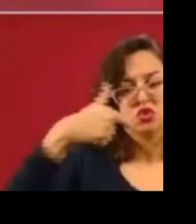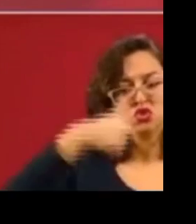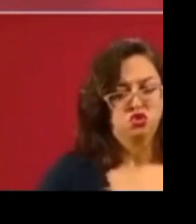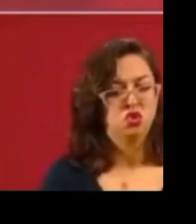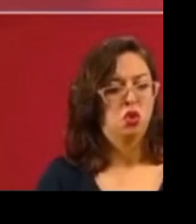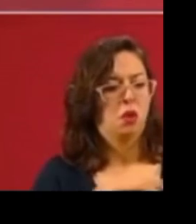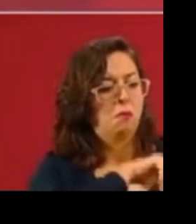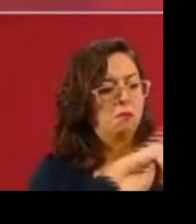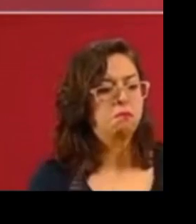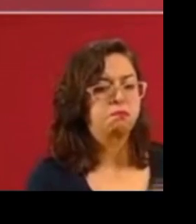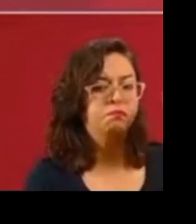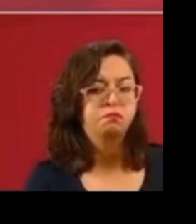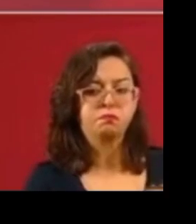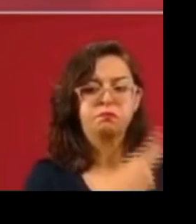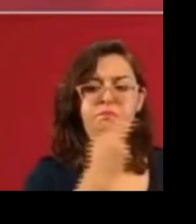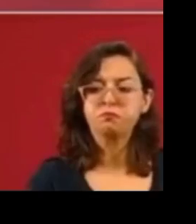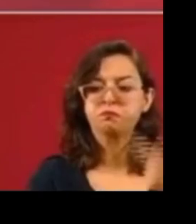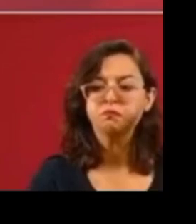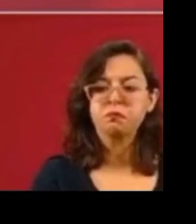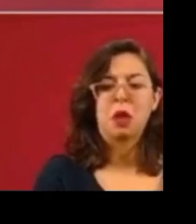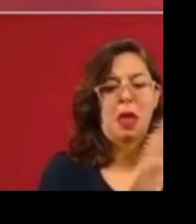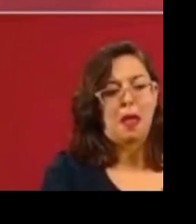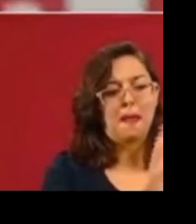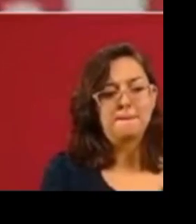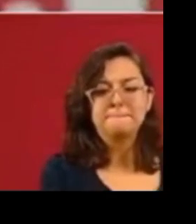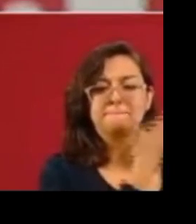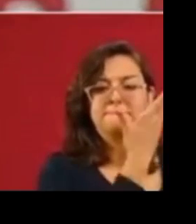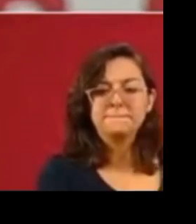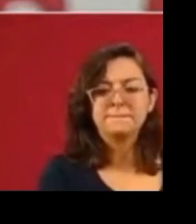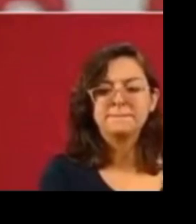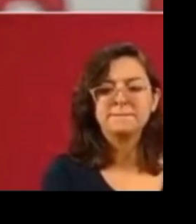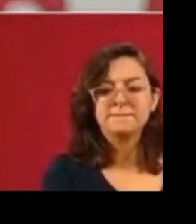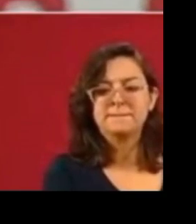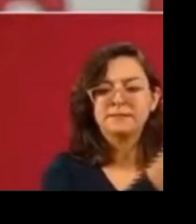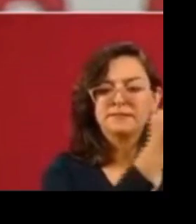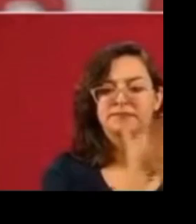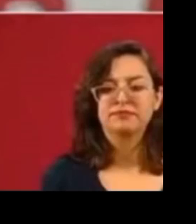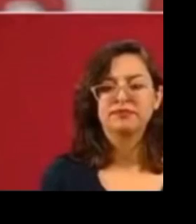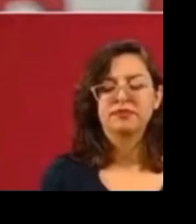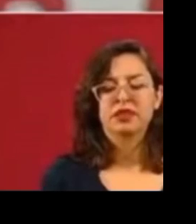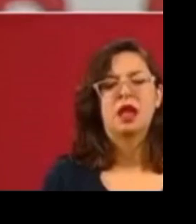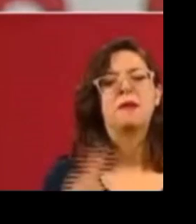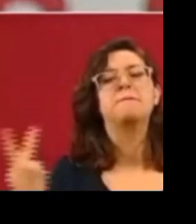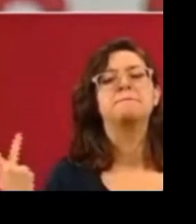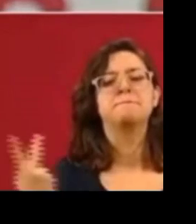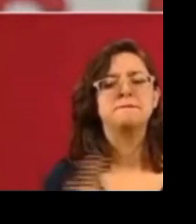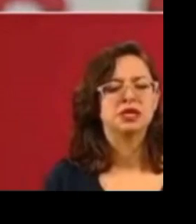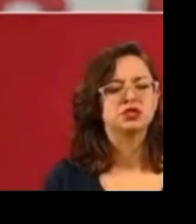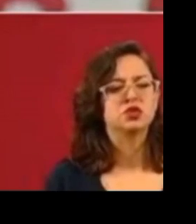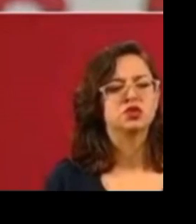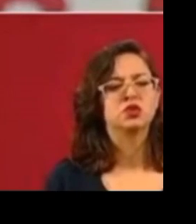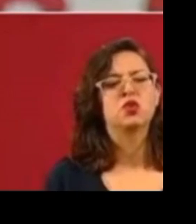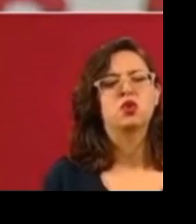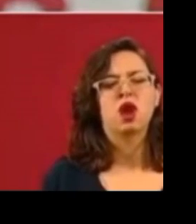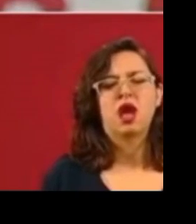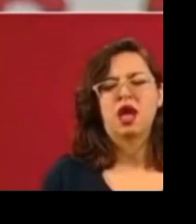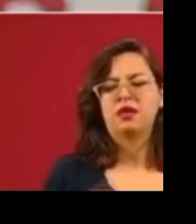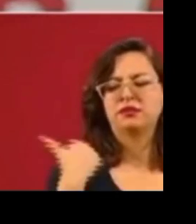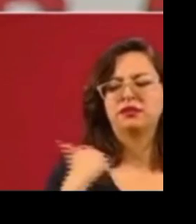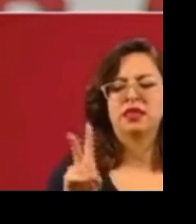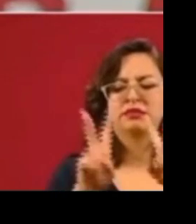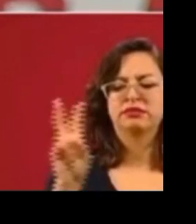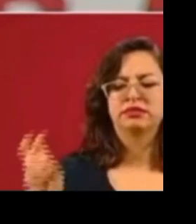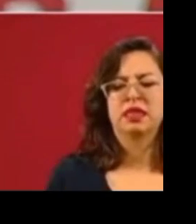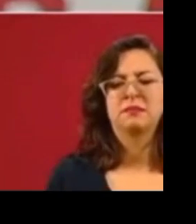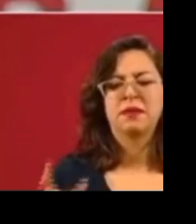le solicite que nos ayude para saber todo lo que pasó en el operativo de Rápido y